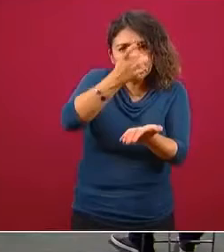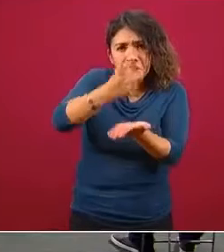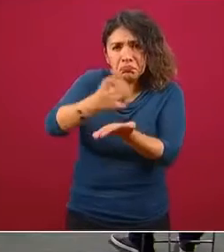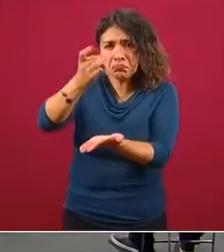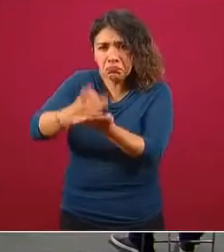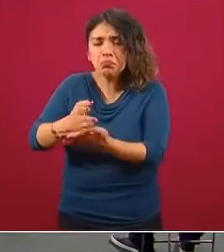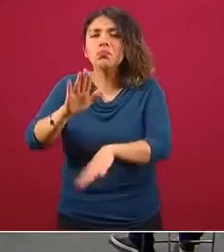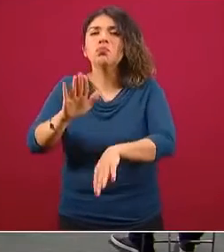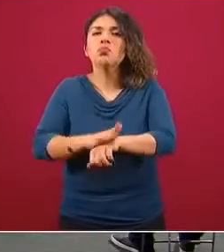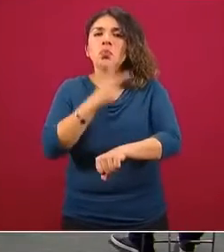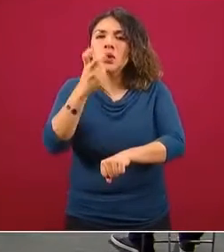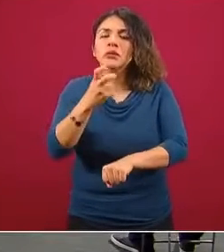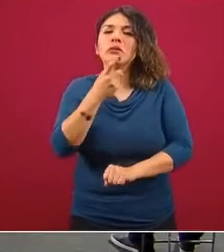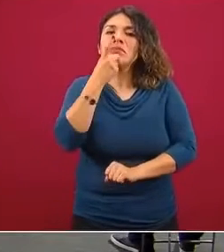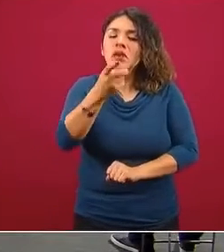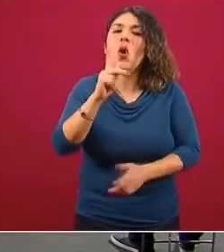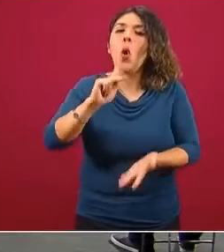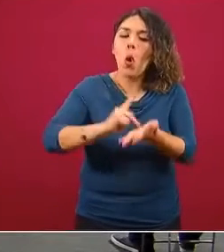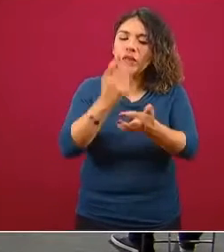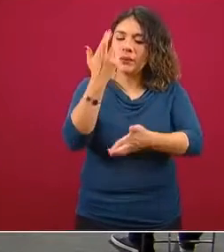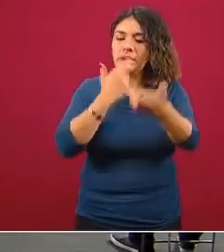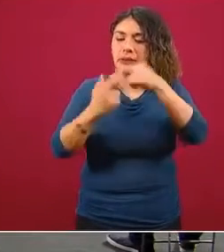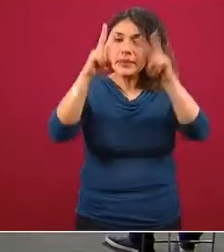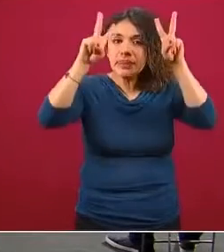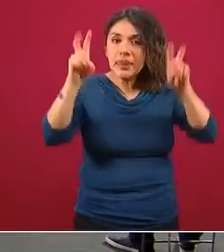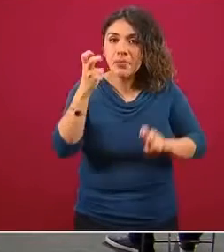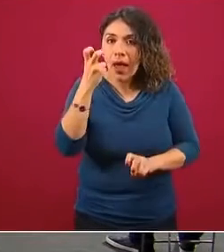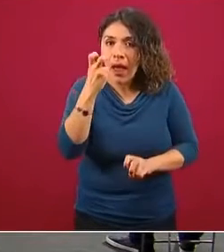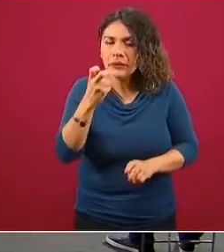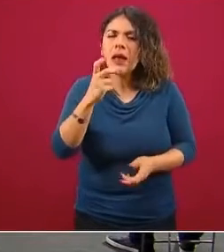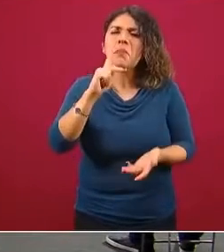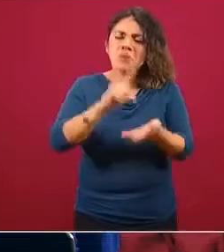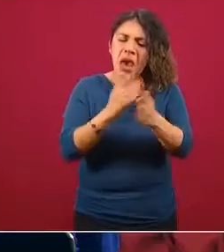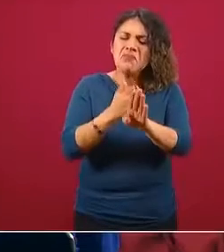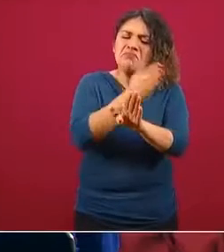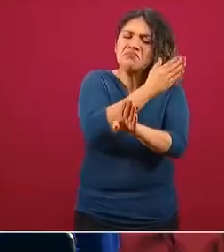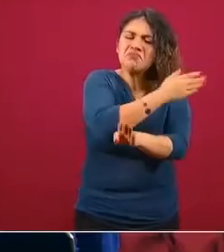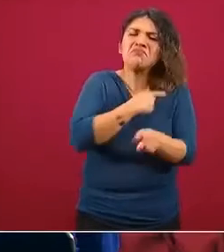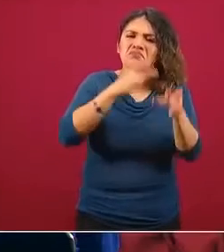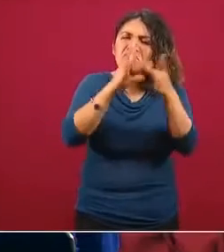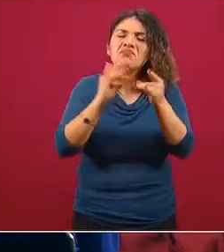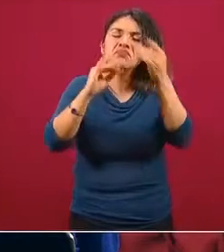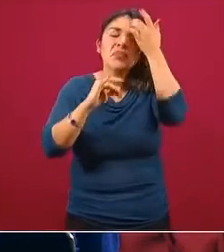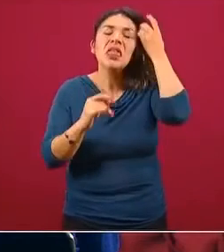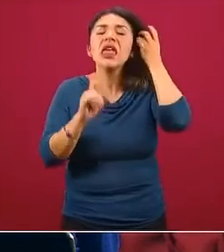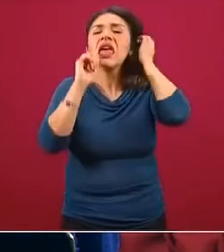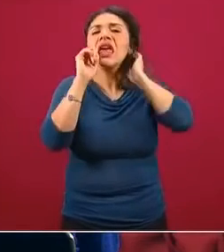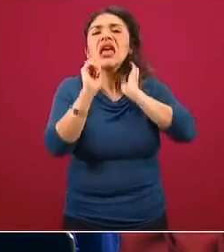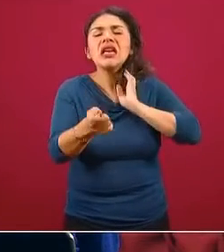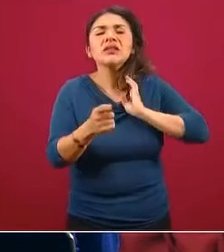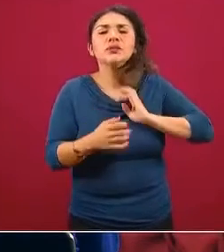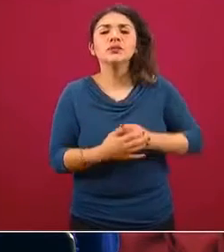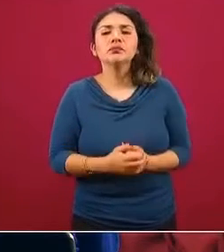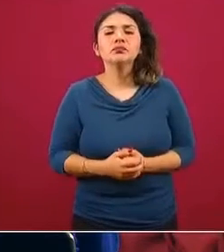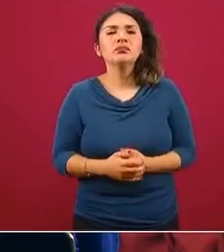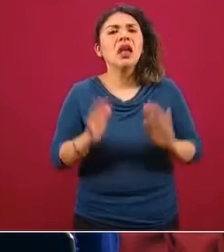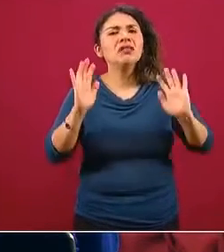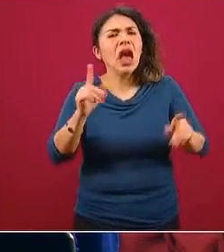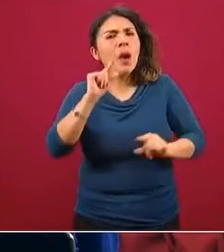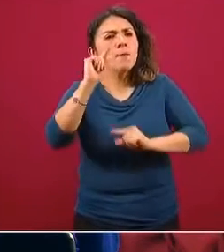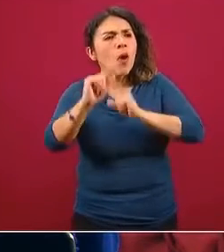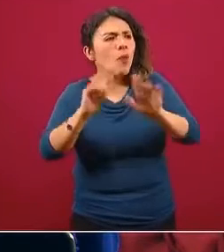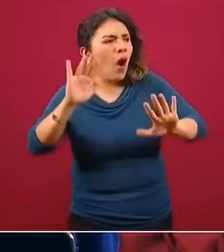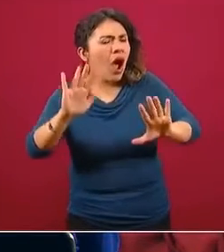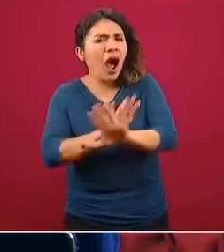eso la motivación de regresar a este tema, del que hemos hablado en otras ocasiones, que empiezan a cambiar un poco